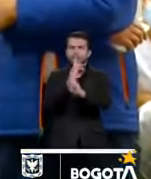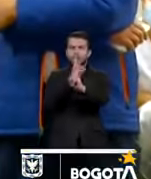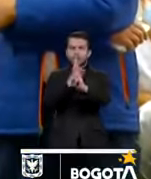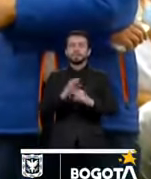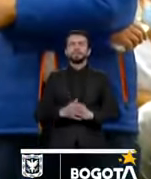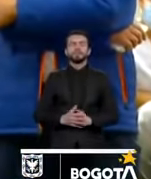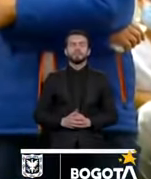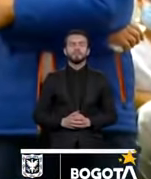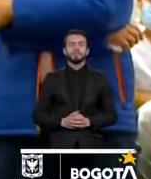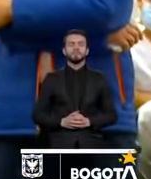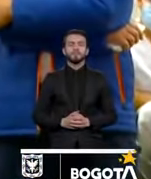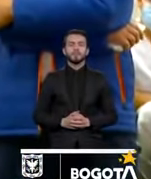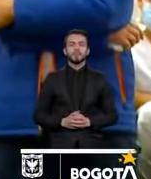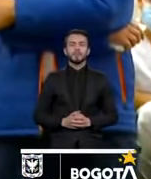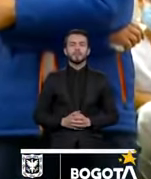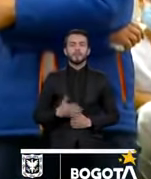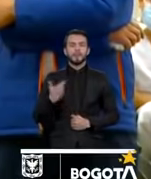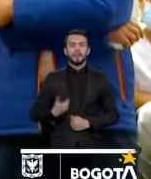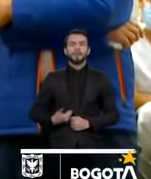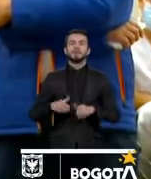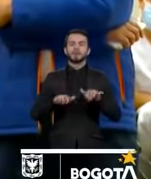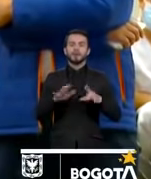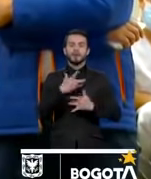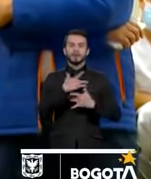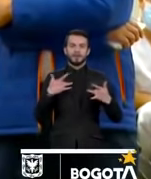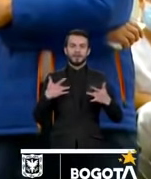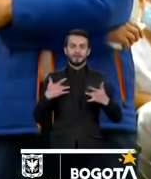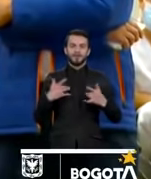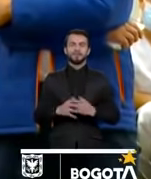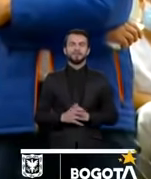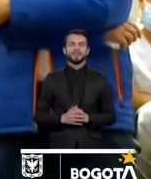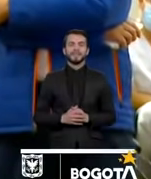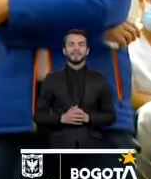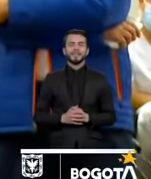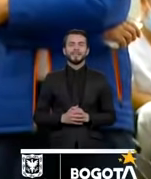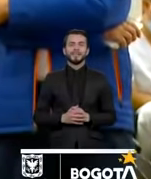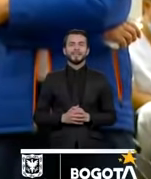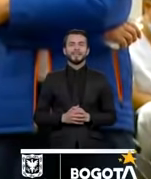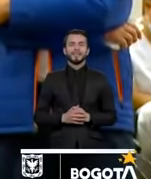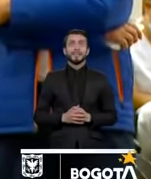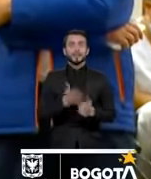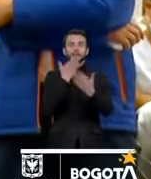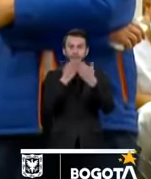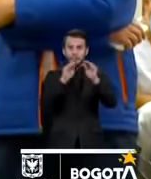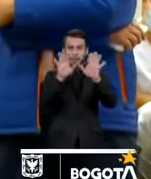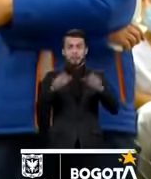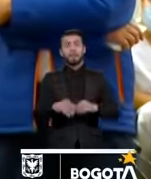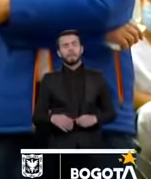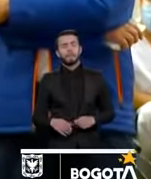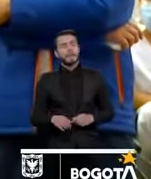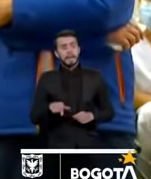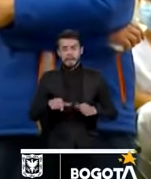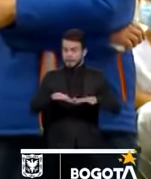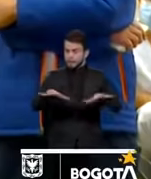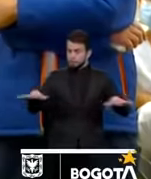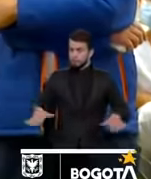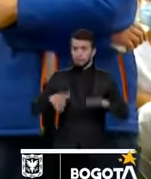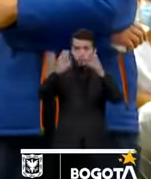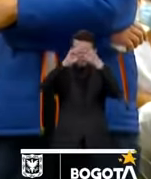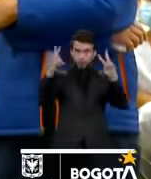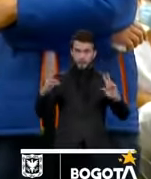Muy bien, buenos días. Este hospital está hecho para reemplazar aquellas camas hospitalarias que